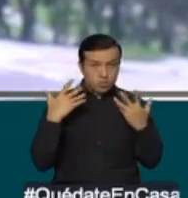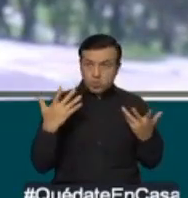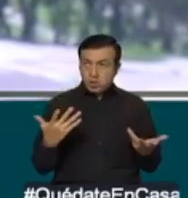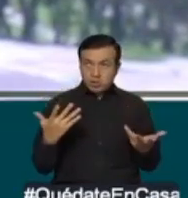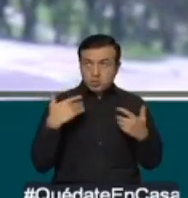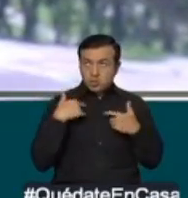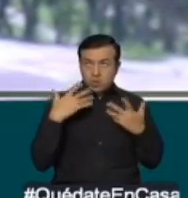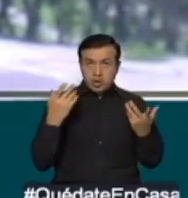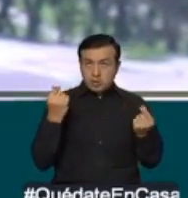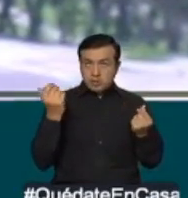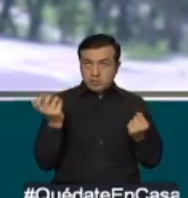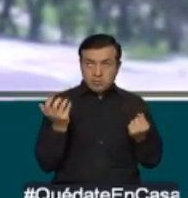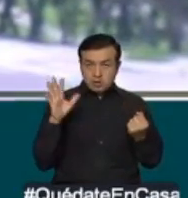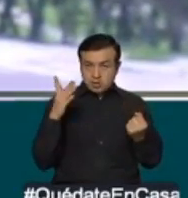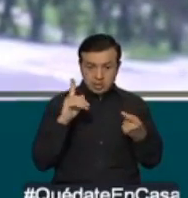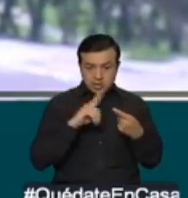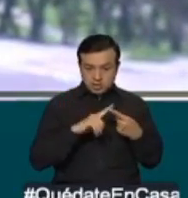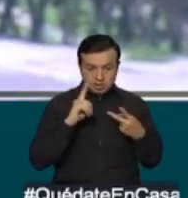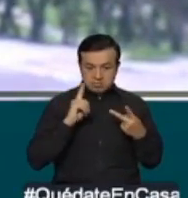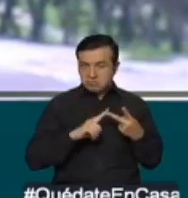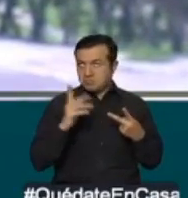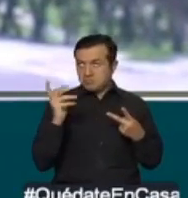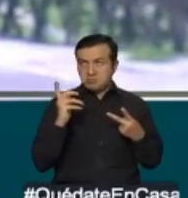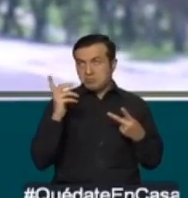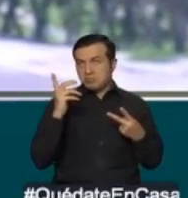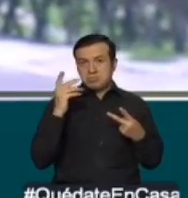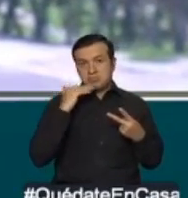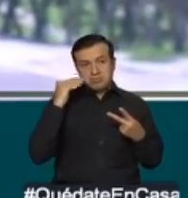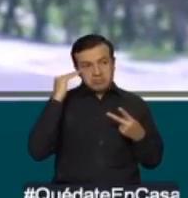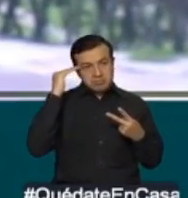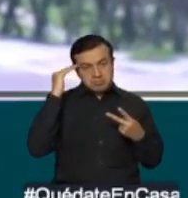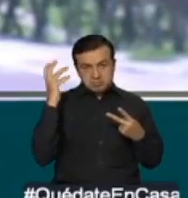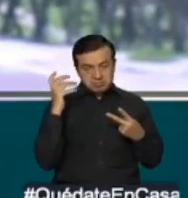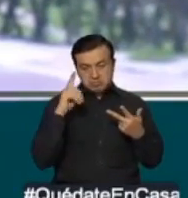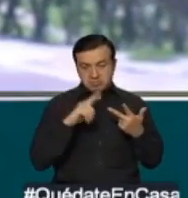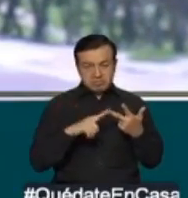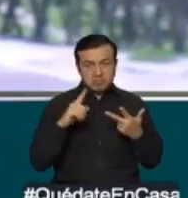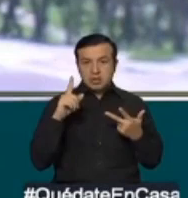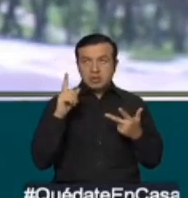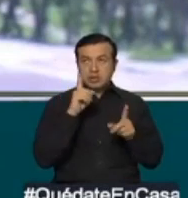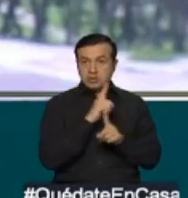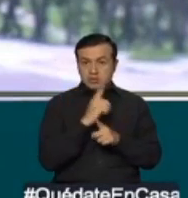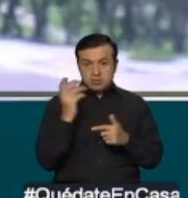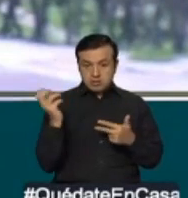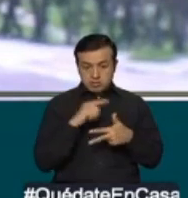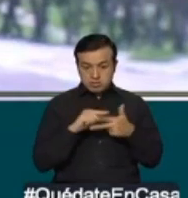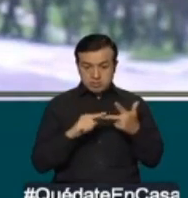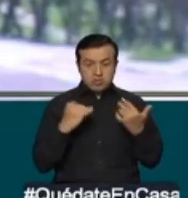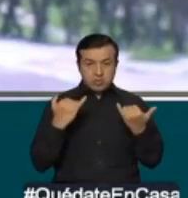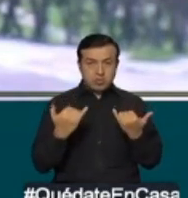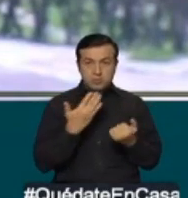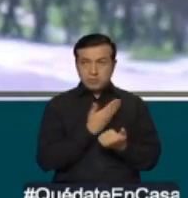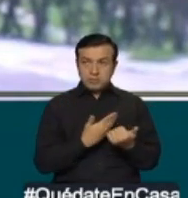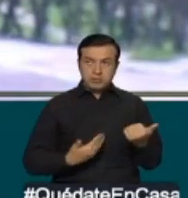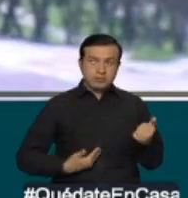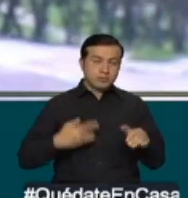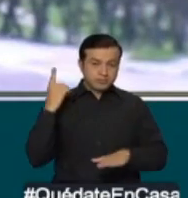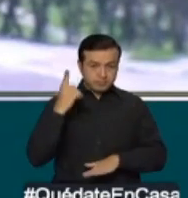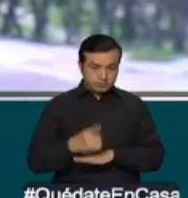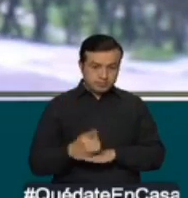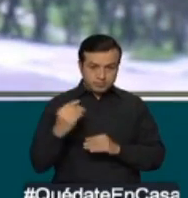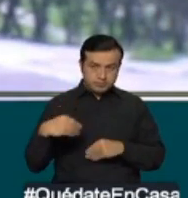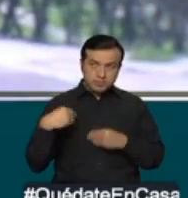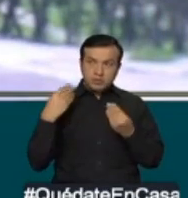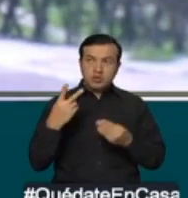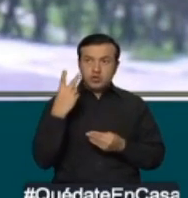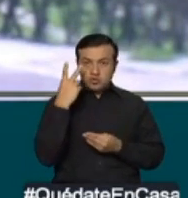no han recibido ningún bono ni el bono desarrollo humano ni mis mejores años ni el bono joaquín gallegos lara hoy el presidente ha dispuesto que se entreguen